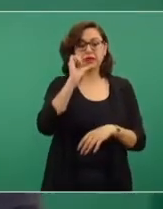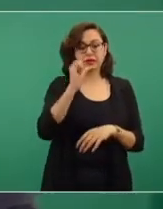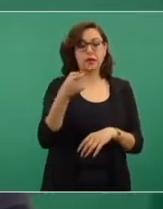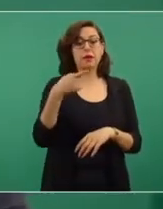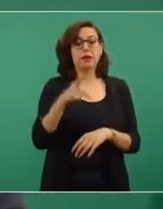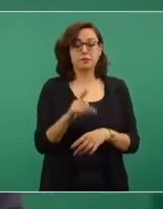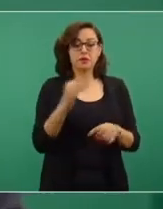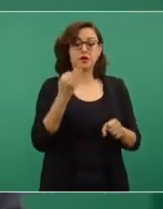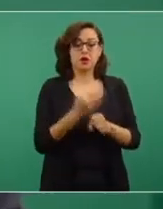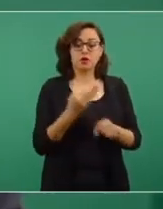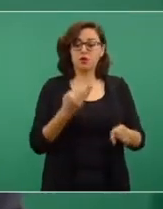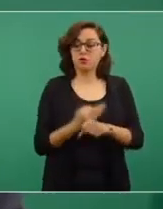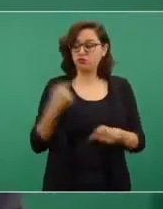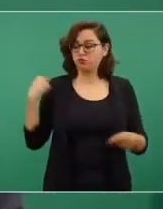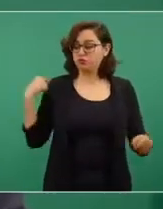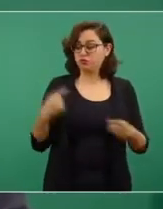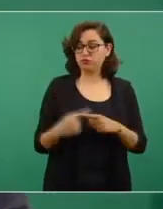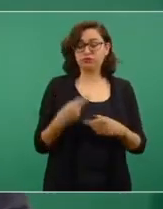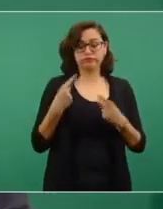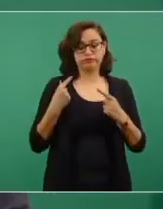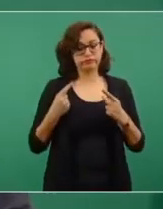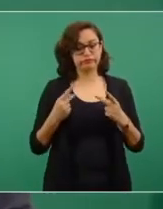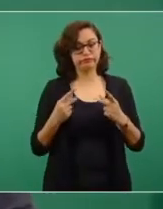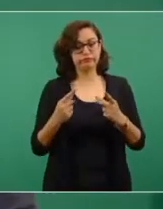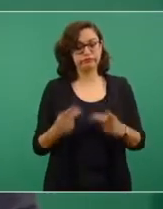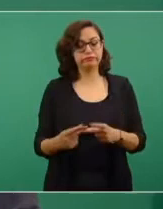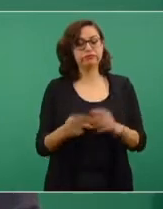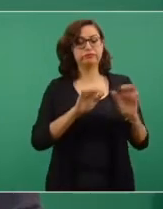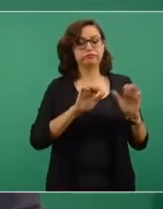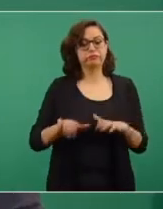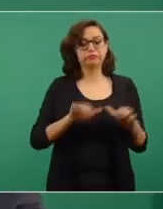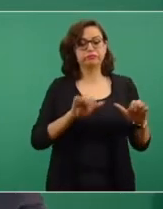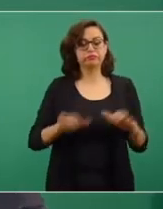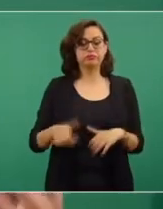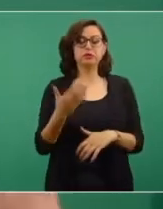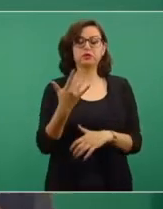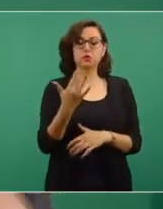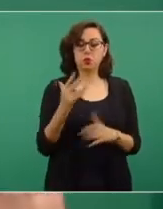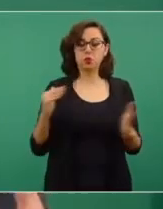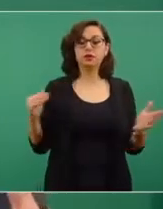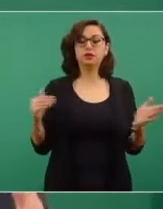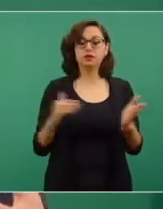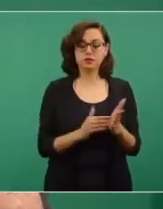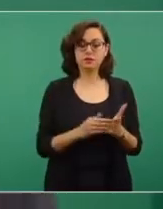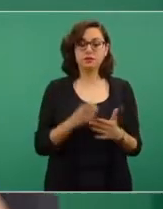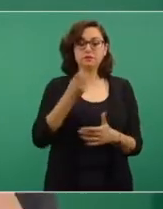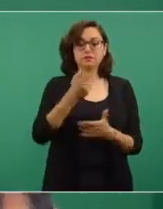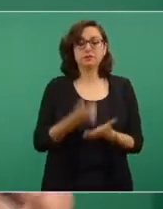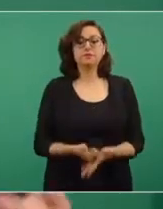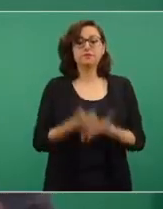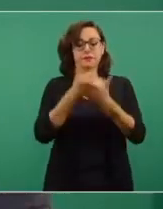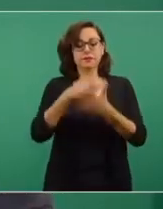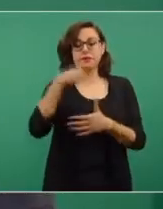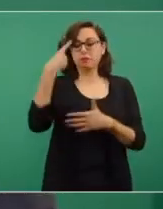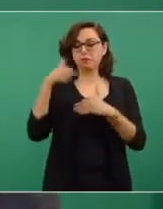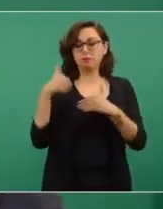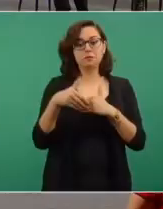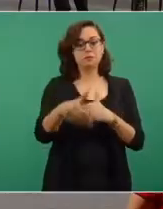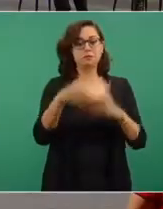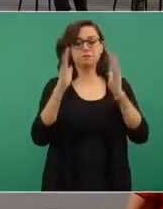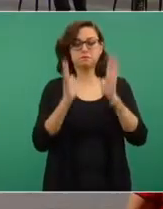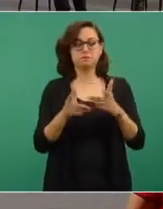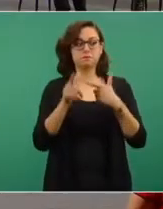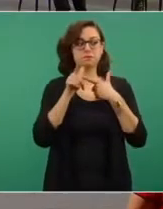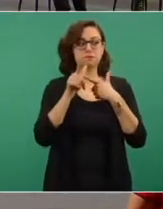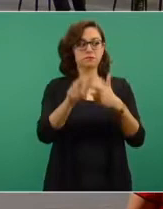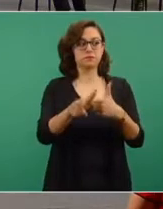50,000 fue prácticamente lo que se logró y desde luego esto nos brinda capacidades que serán permanentes para el Sistema